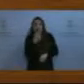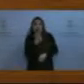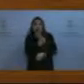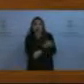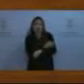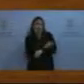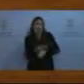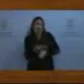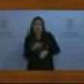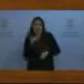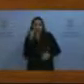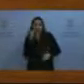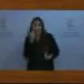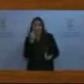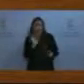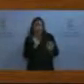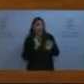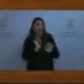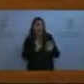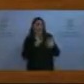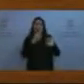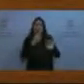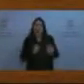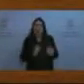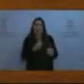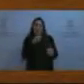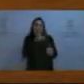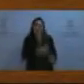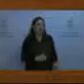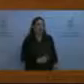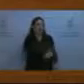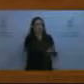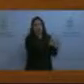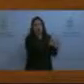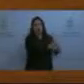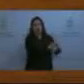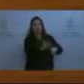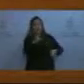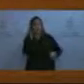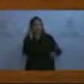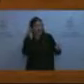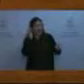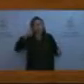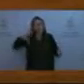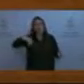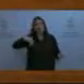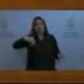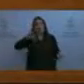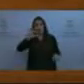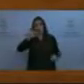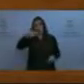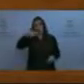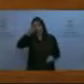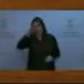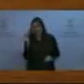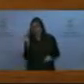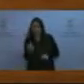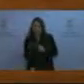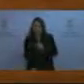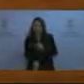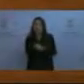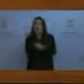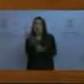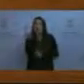Fernández. Esa es la consejera que hoy estamos reprobando. La consejera presidenta de una sociedad, SOGEPSA, creada por